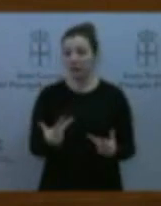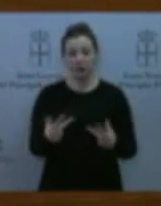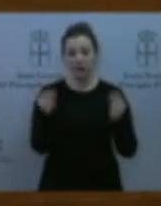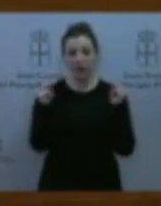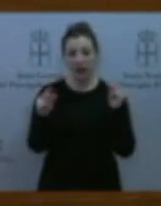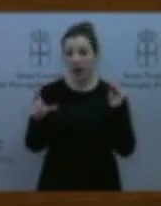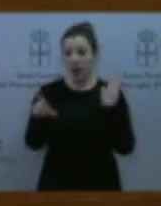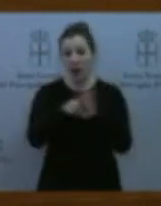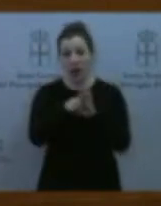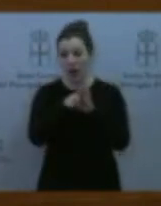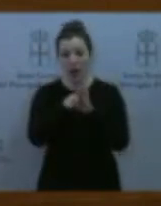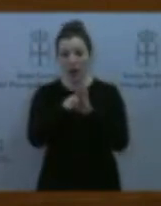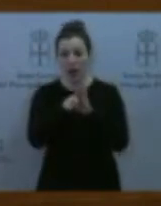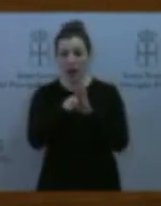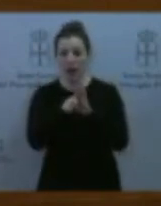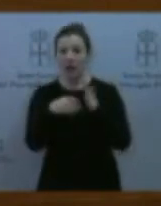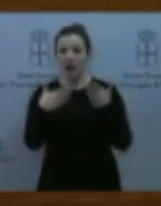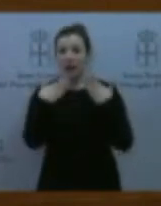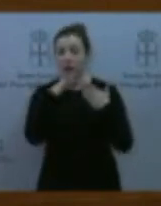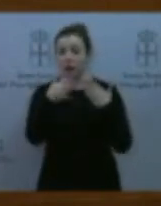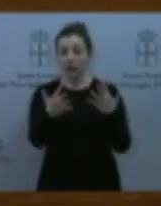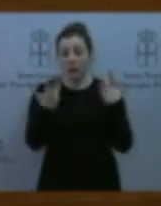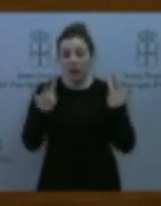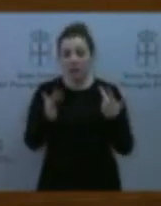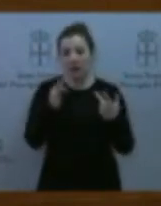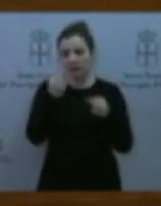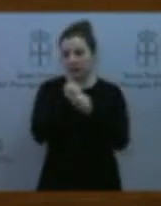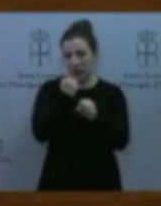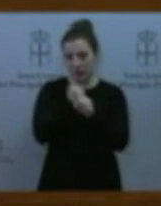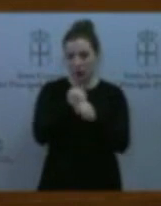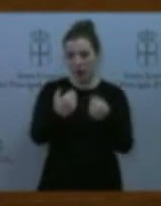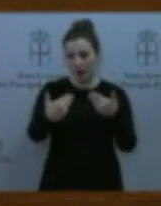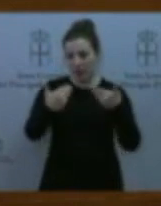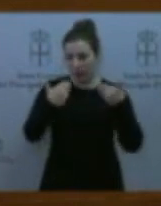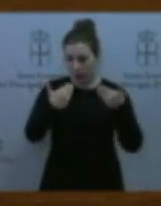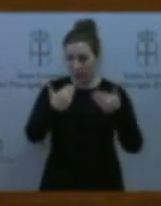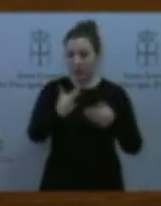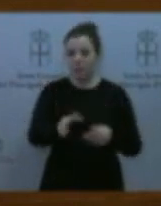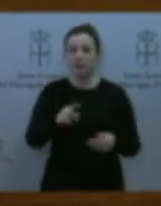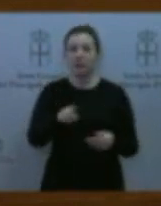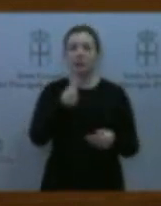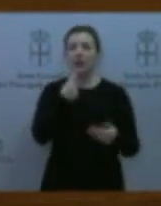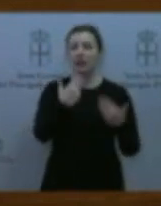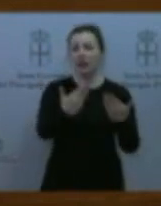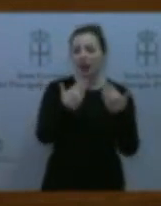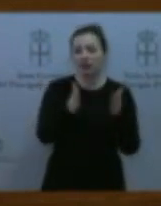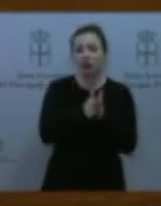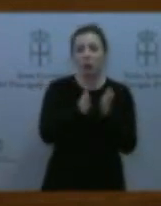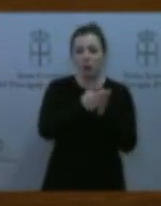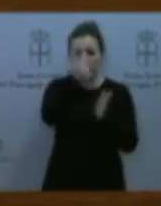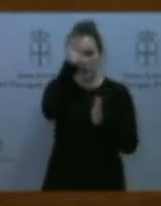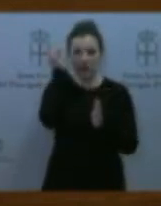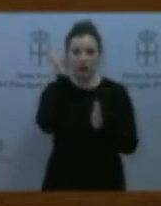y por el trabajo. Y agradecer también a las compañeras y compañeros de la ponencia pues el buen